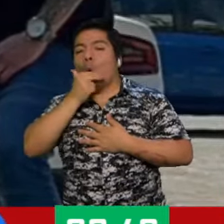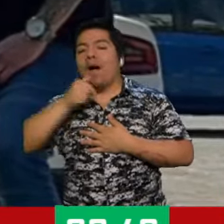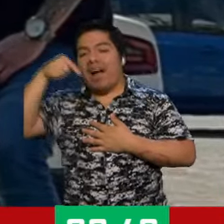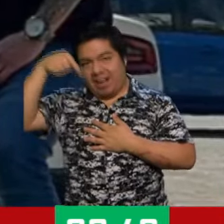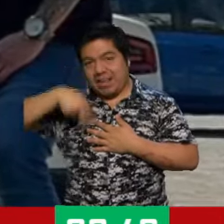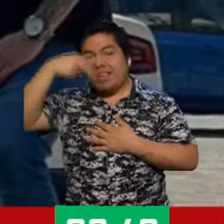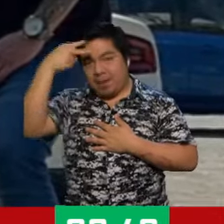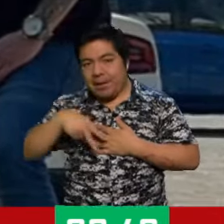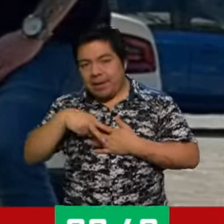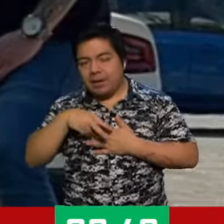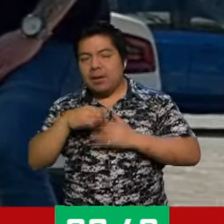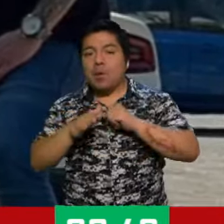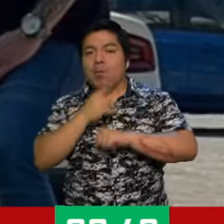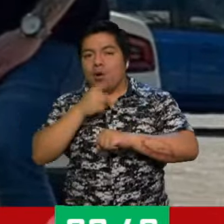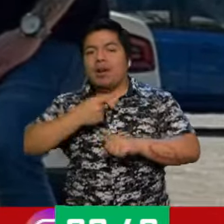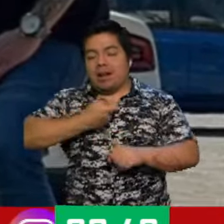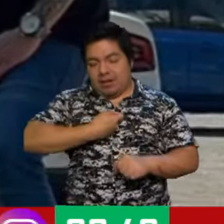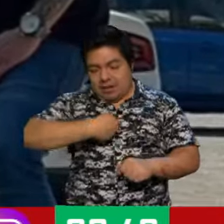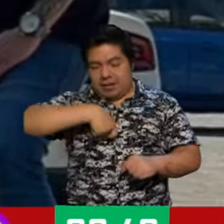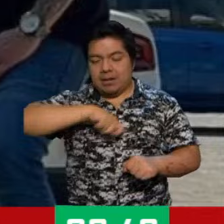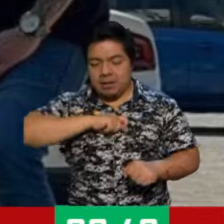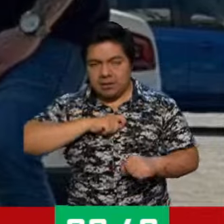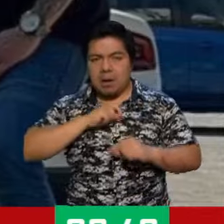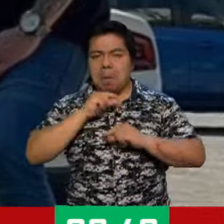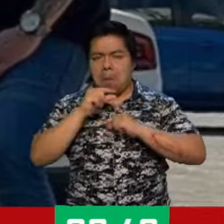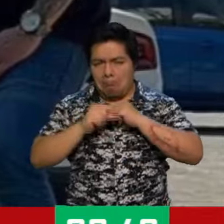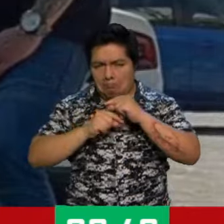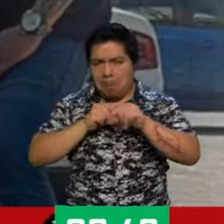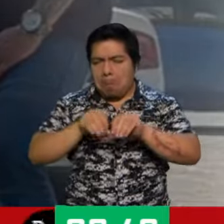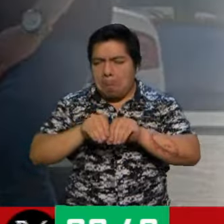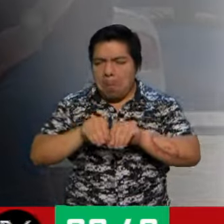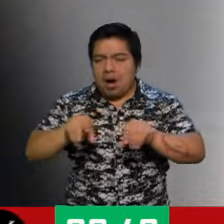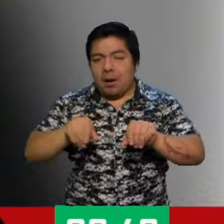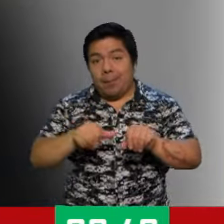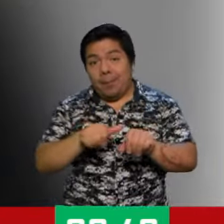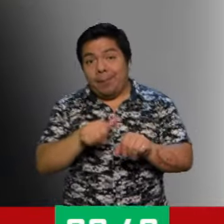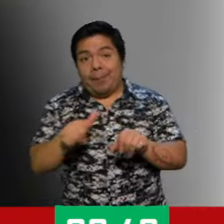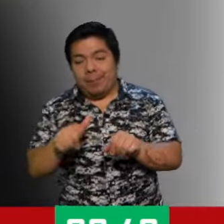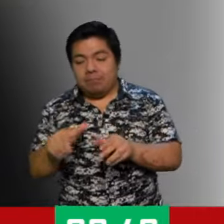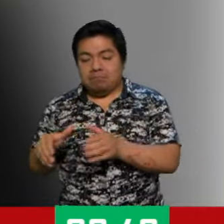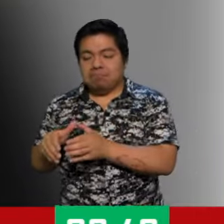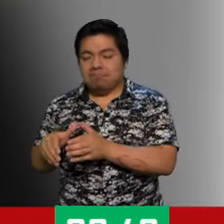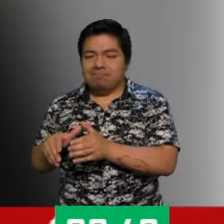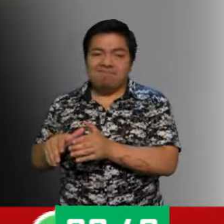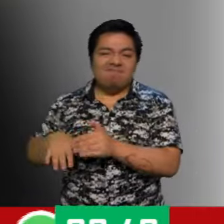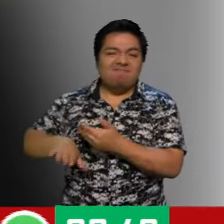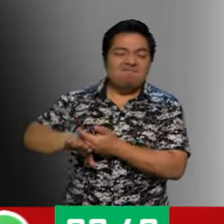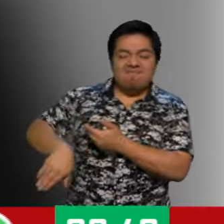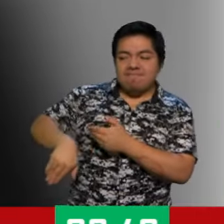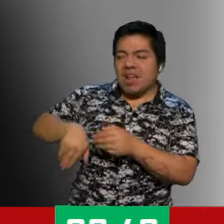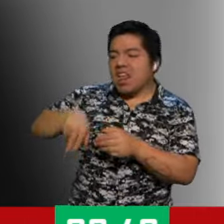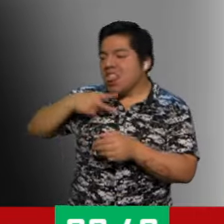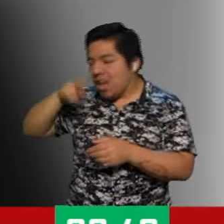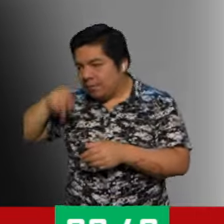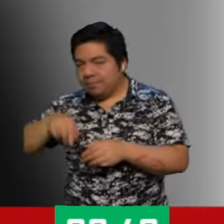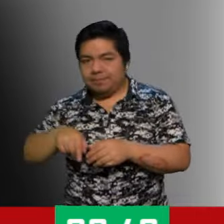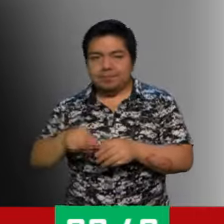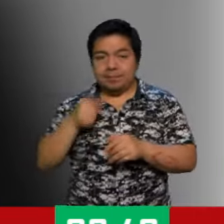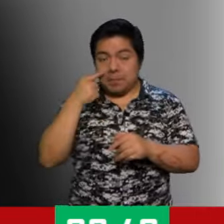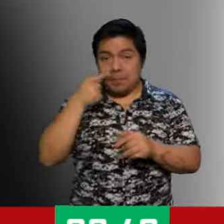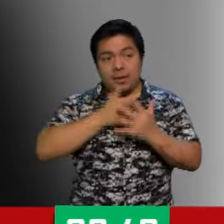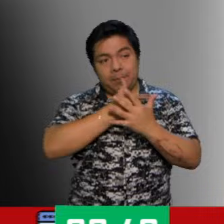hay una visibilidad trans que ahí va. Ahí va. Pero hay otra que está bien ignorada. Ahora, vamos a pasar lista y los que falten,